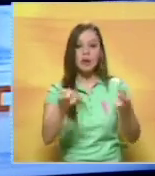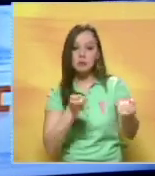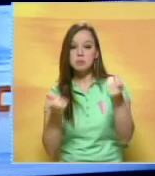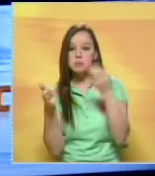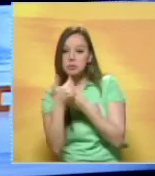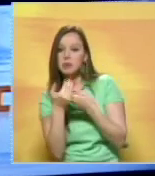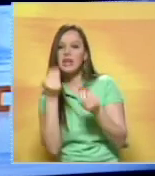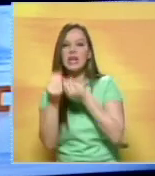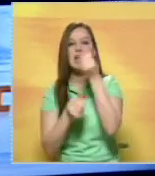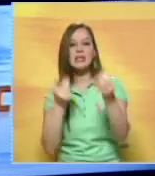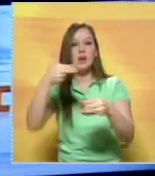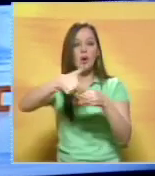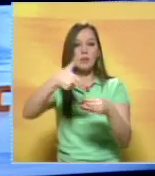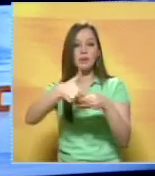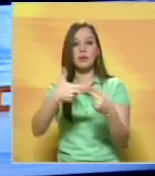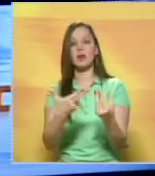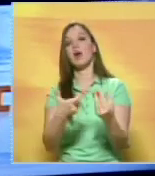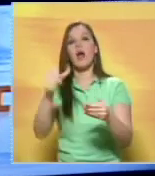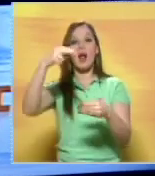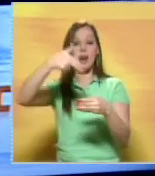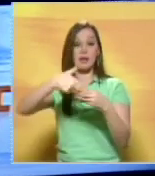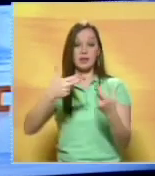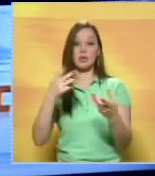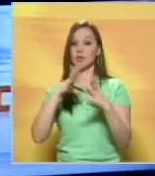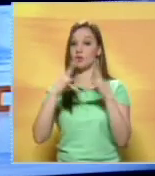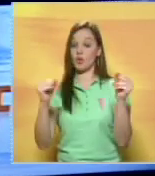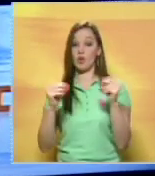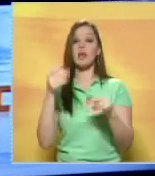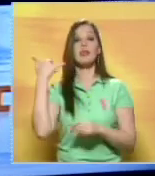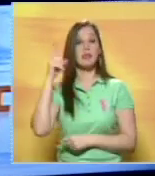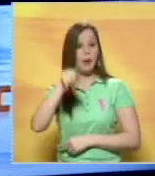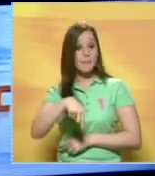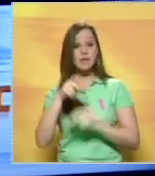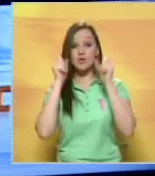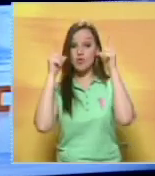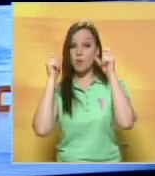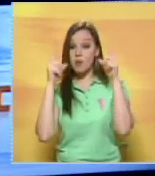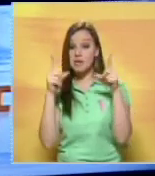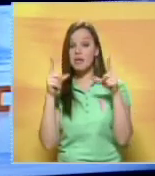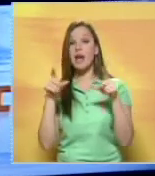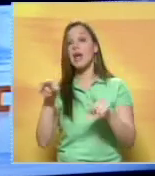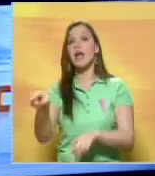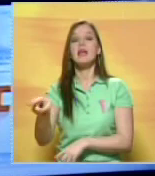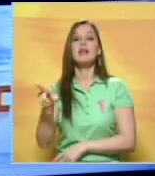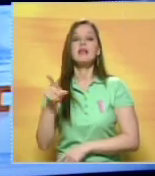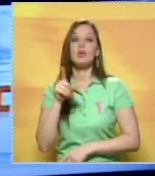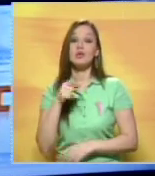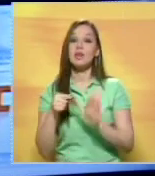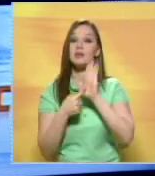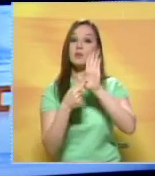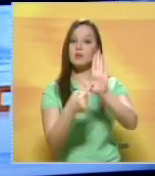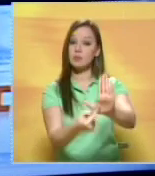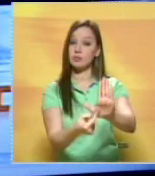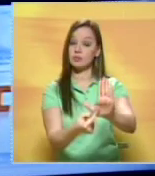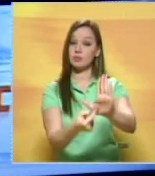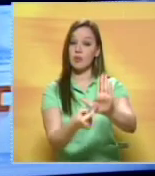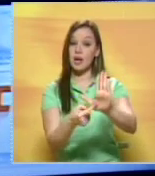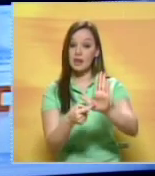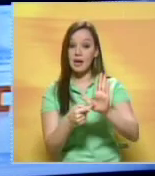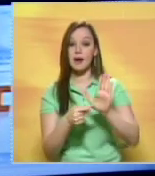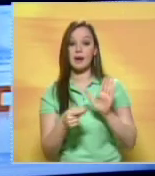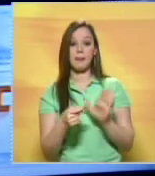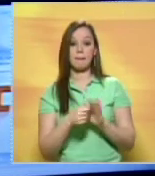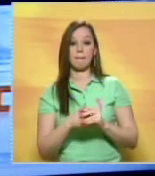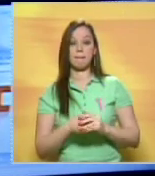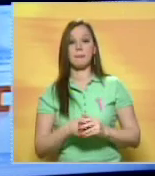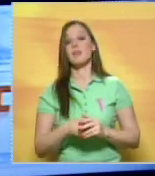tema petrolero, la gasolina, todo eso. Y hay sorpresa porque este espacio del descubierto procura develar esos aspectos de la